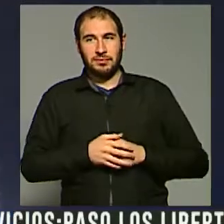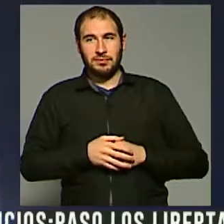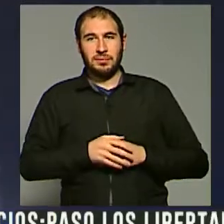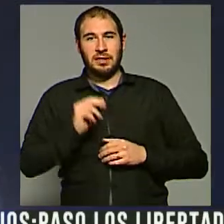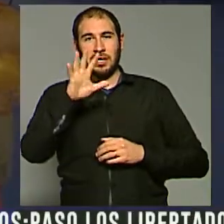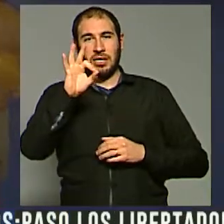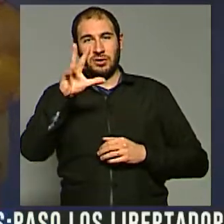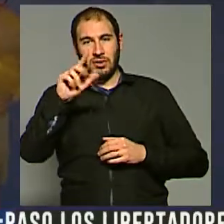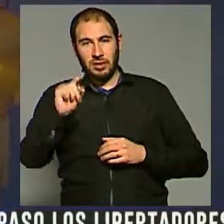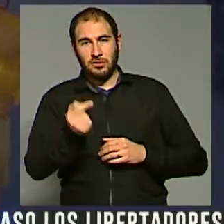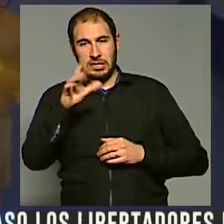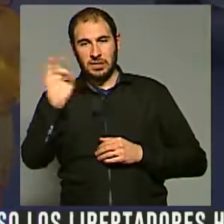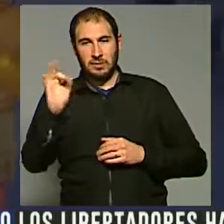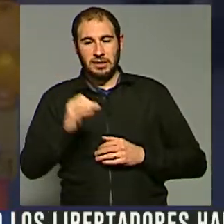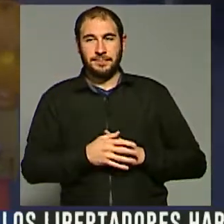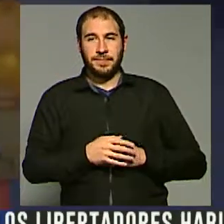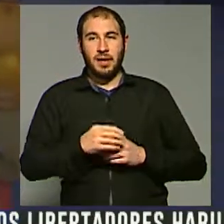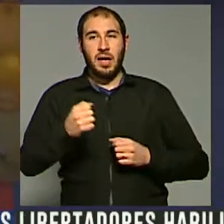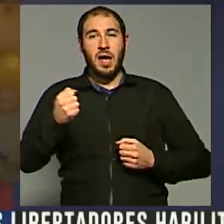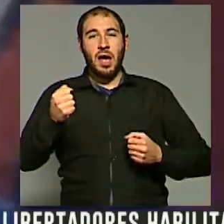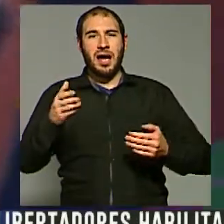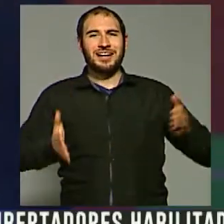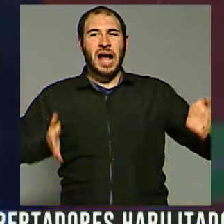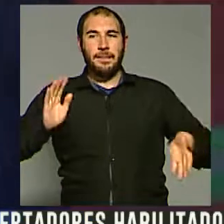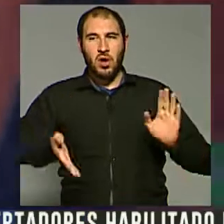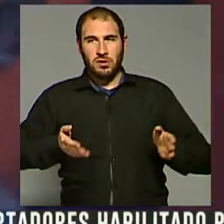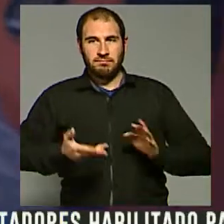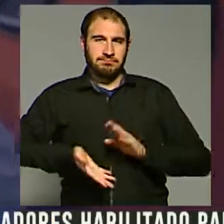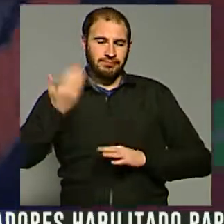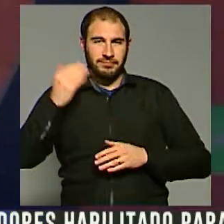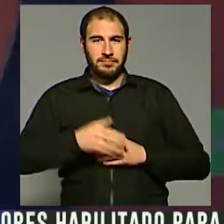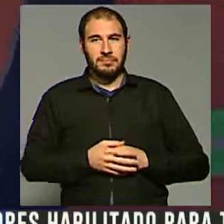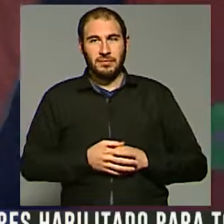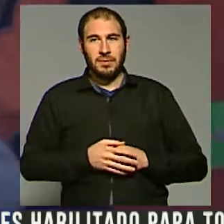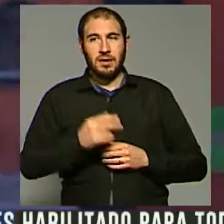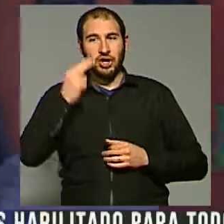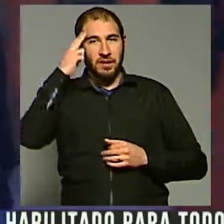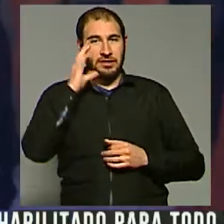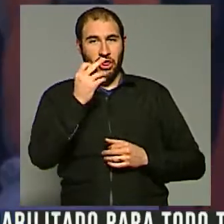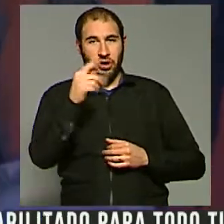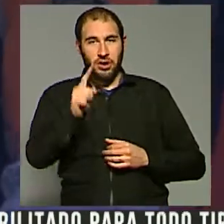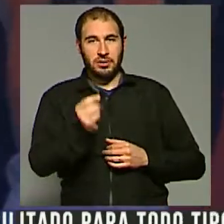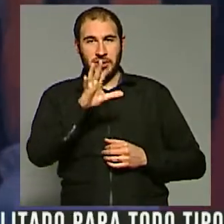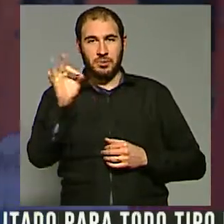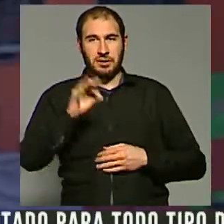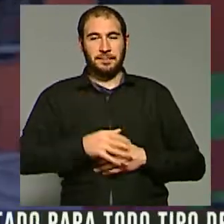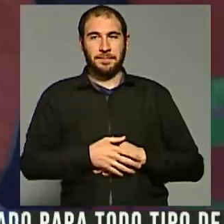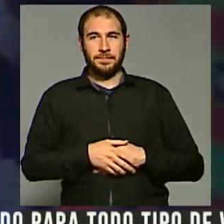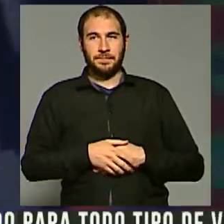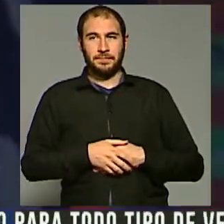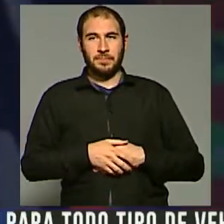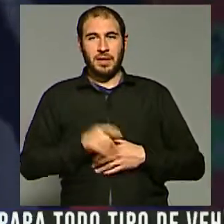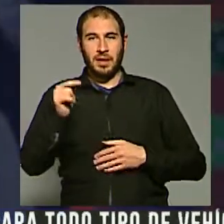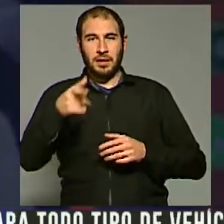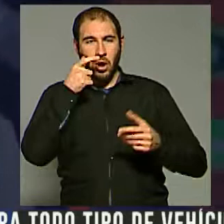motocicletas, 503 pesos con 50 centavos. Y los vehículos pesados, que son más de 3.500 kilogramos, 902 pesos con 50 centavos.